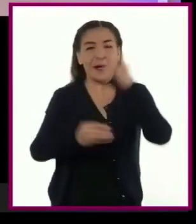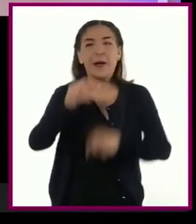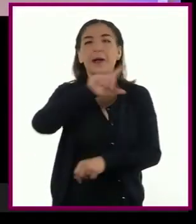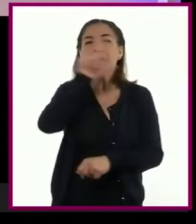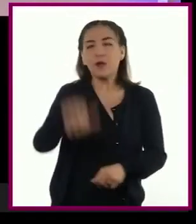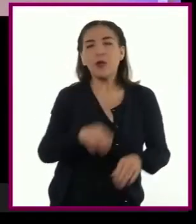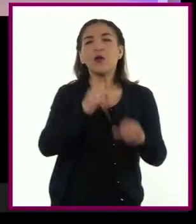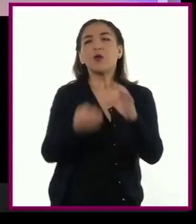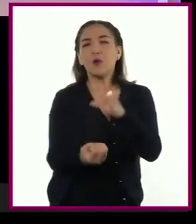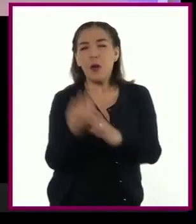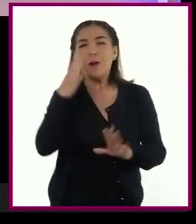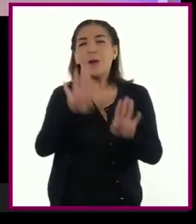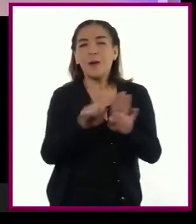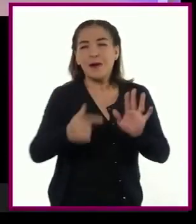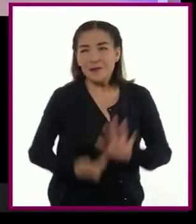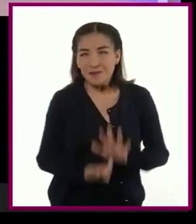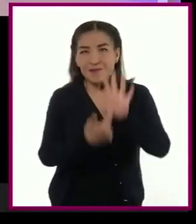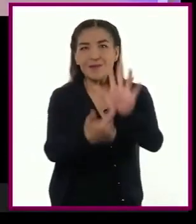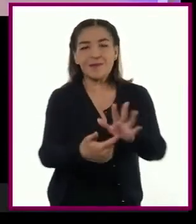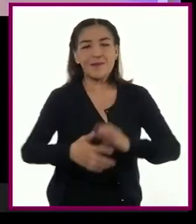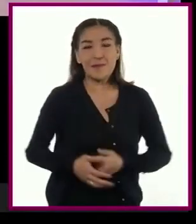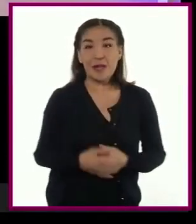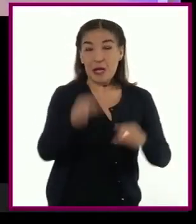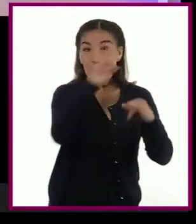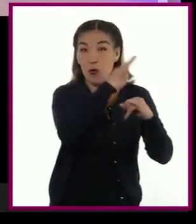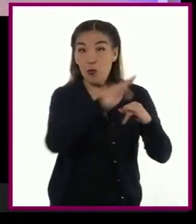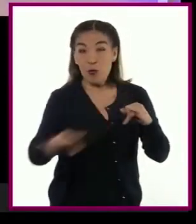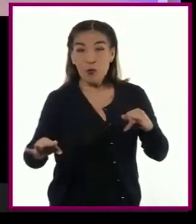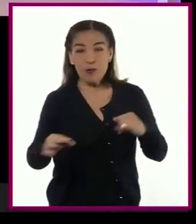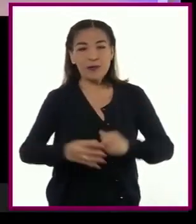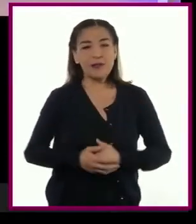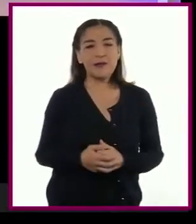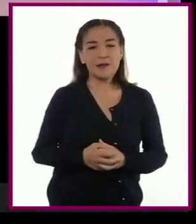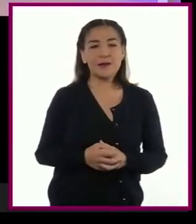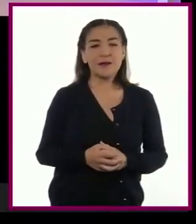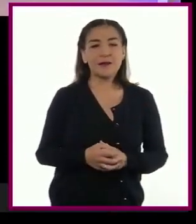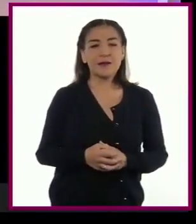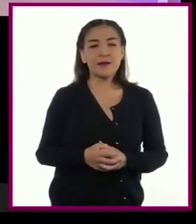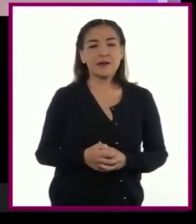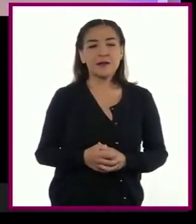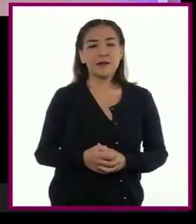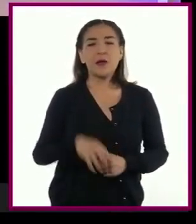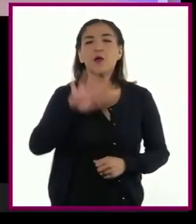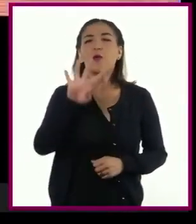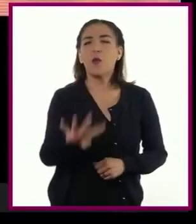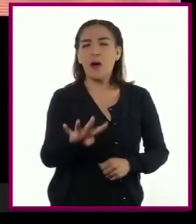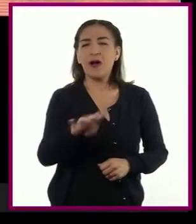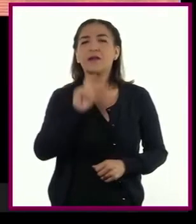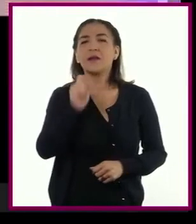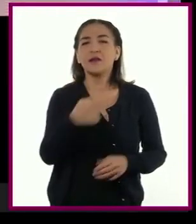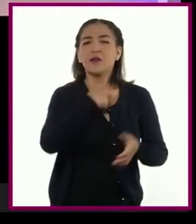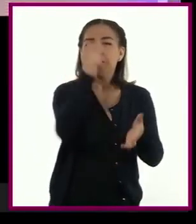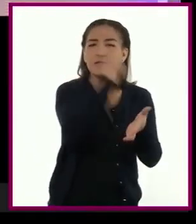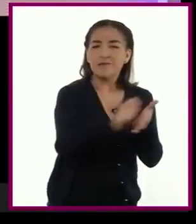nuevas demostraciones. La última, de 4, la redacté en